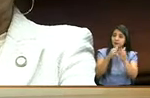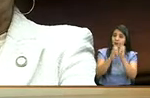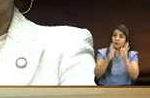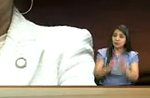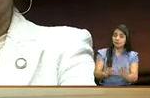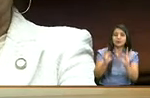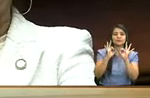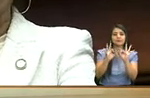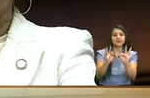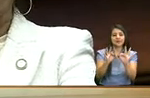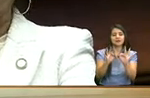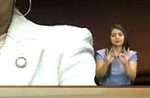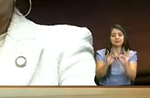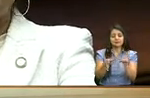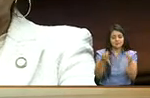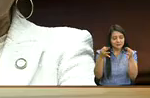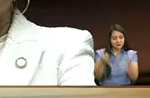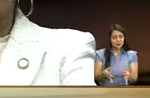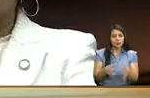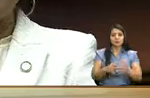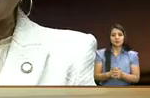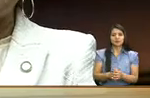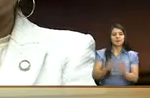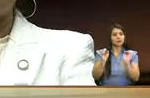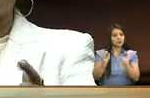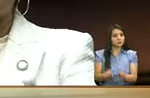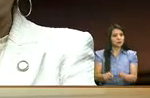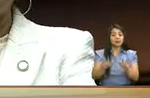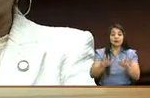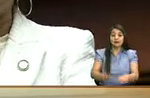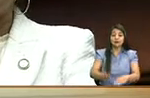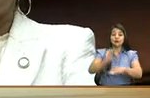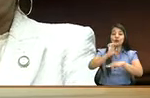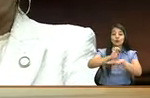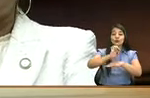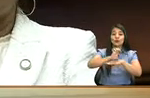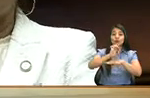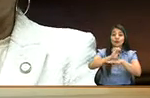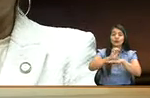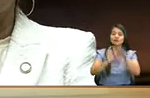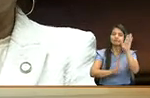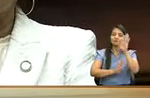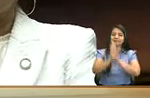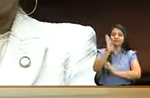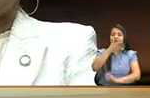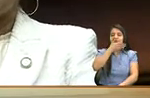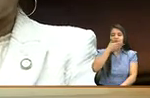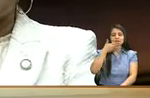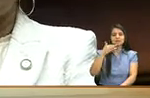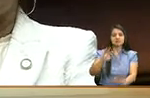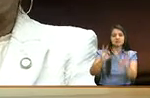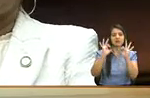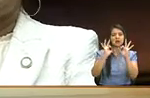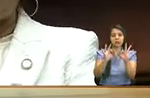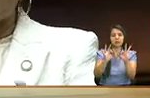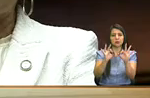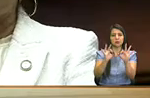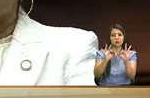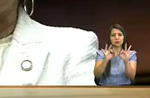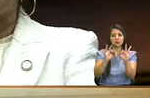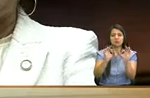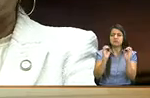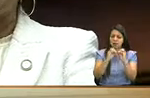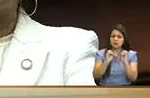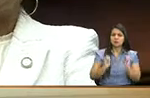deportivas, seguramente haremos de este país mejor, lleno de